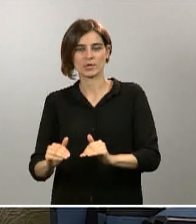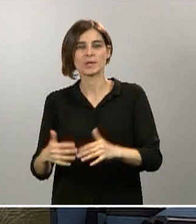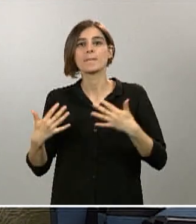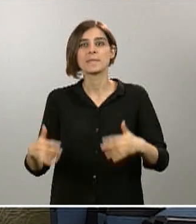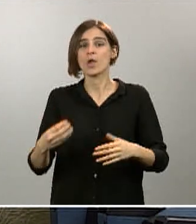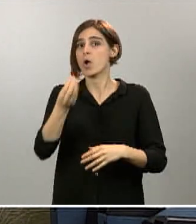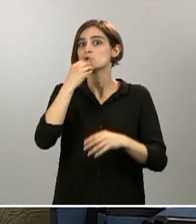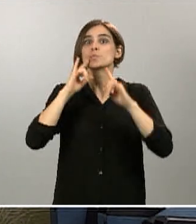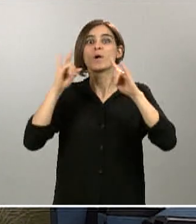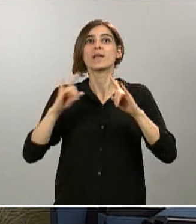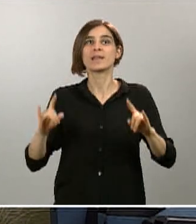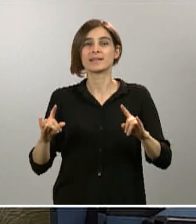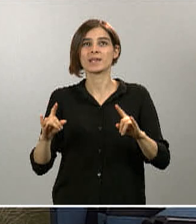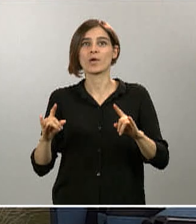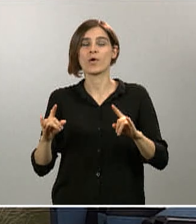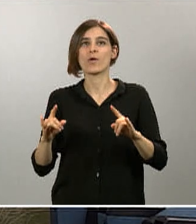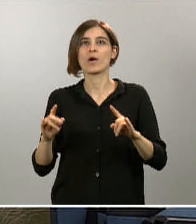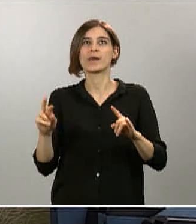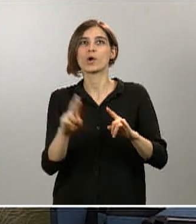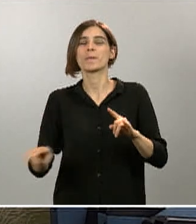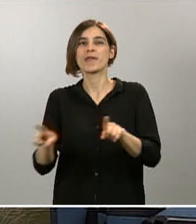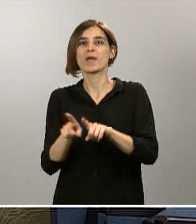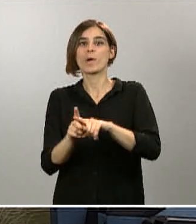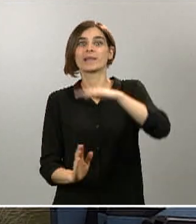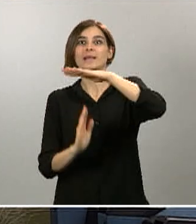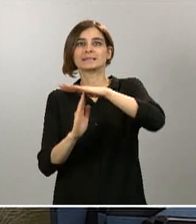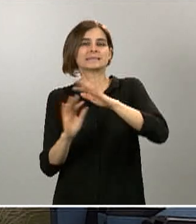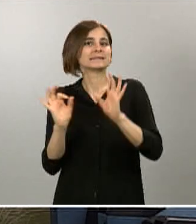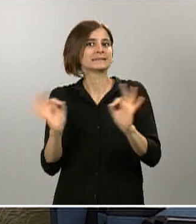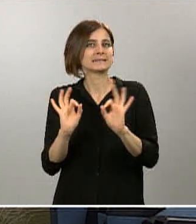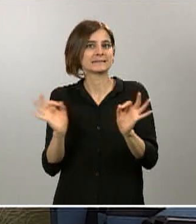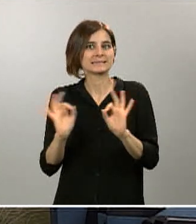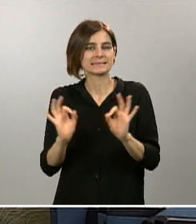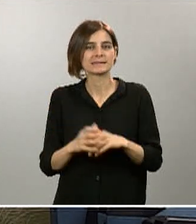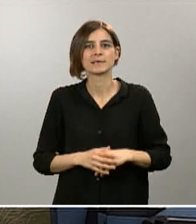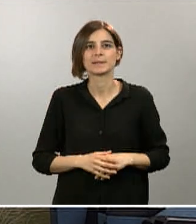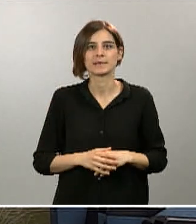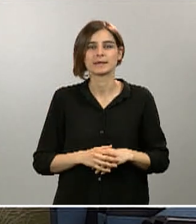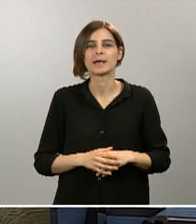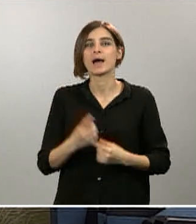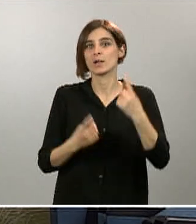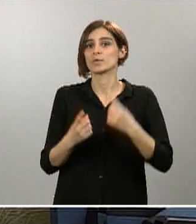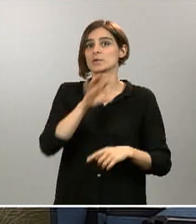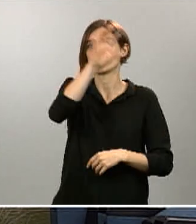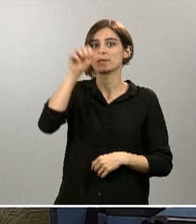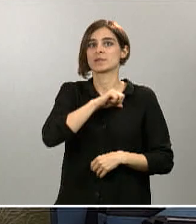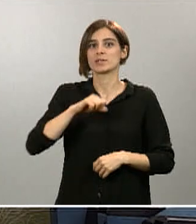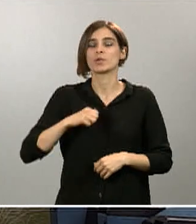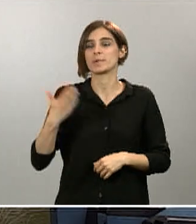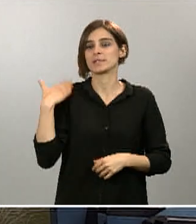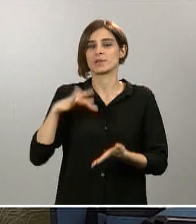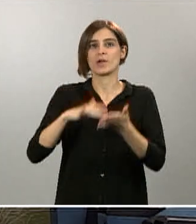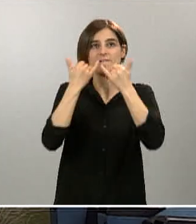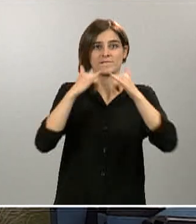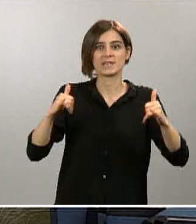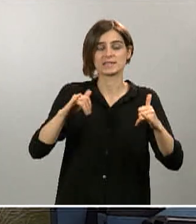hibernación. ¿Por qué? ¿Cómo se está desarrollando la vuelta al trabajo, tanto en comunidades donde ayer fue festivo como en el resto? ¿Nos puede contar? La verdad